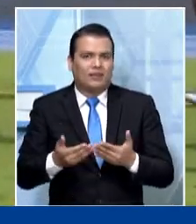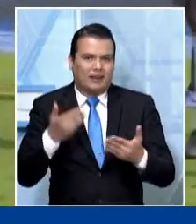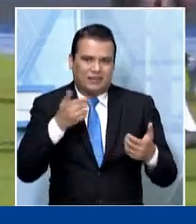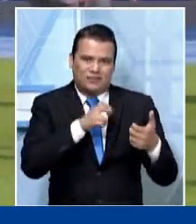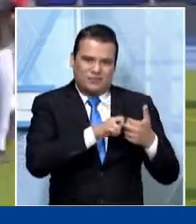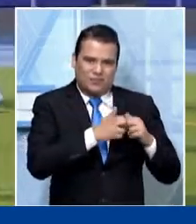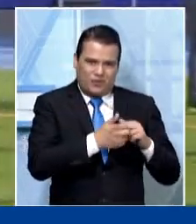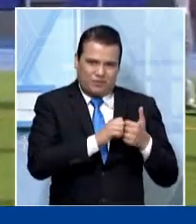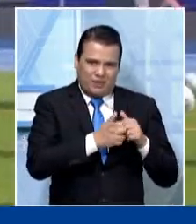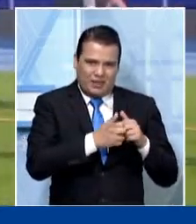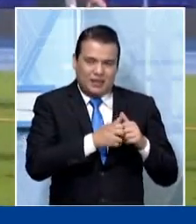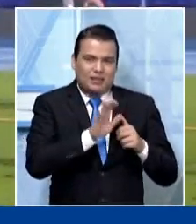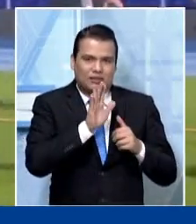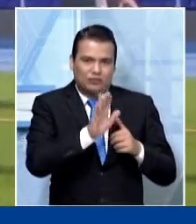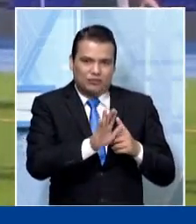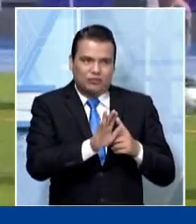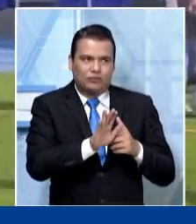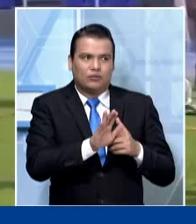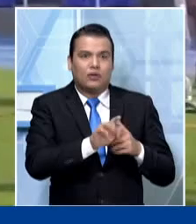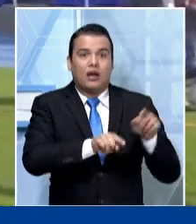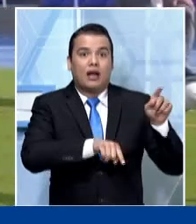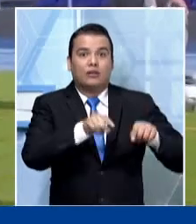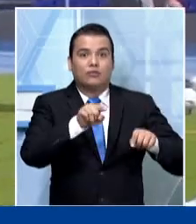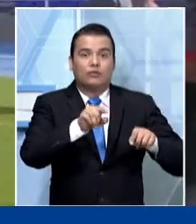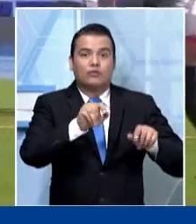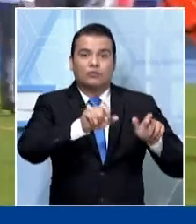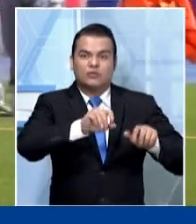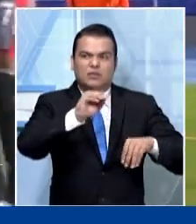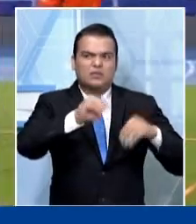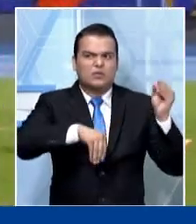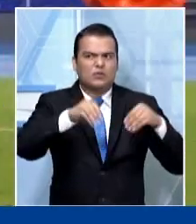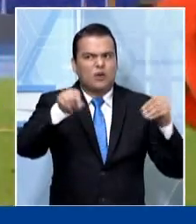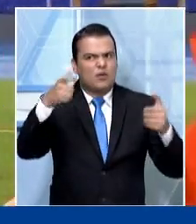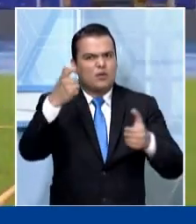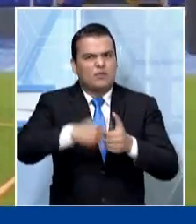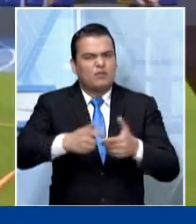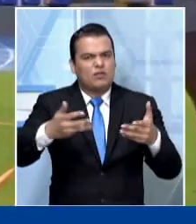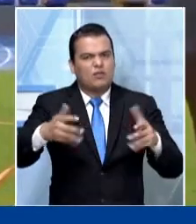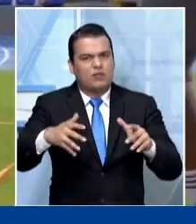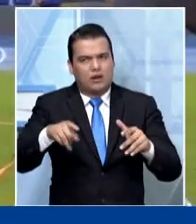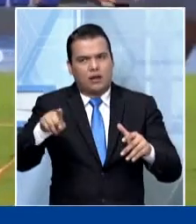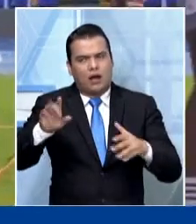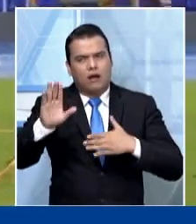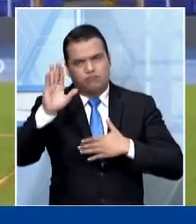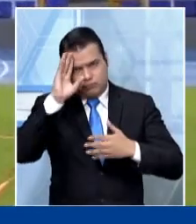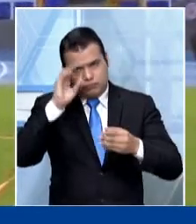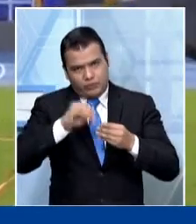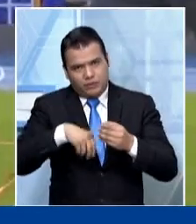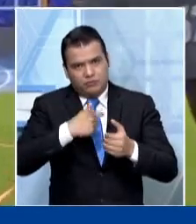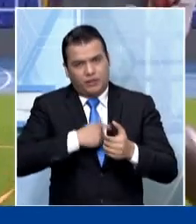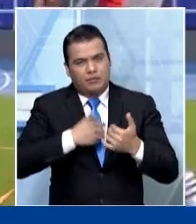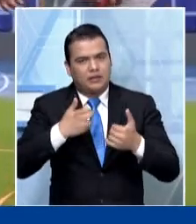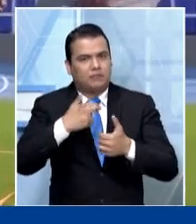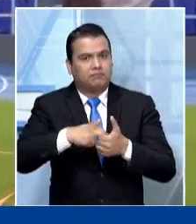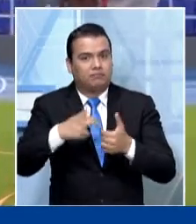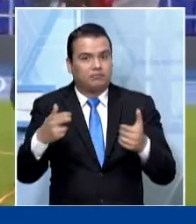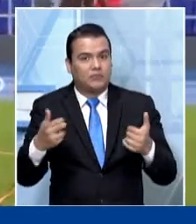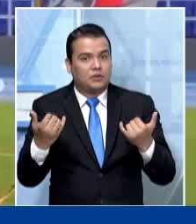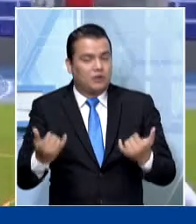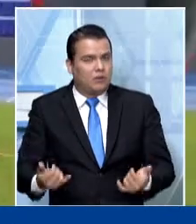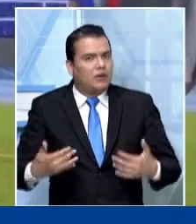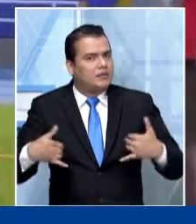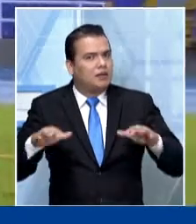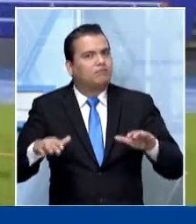inconvenientes y con varios hinchas en contra de la llegada de este lateral. Hoy se va por la puerta